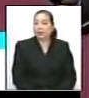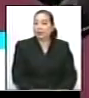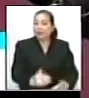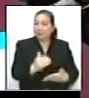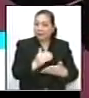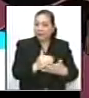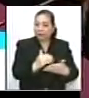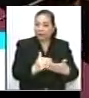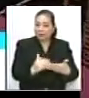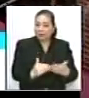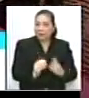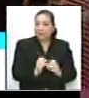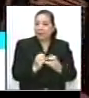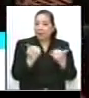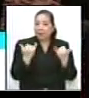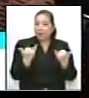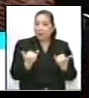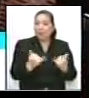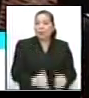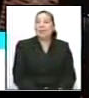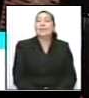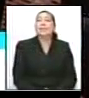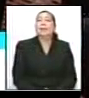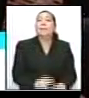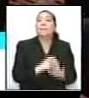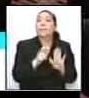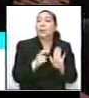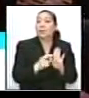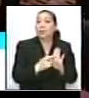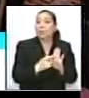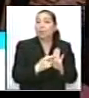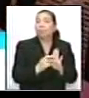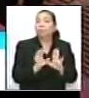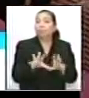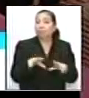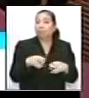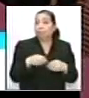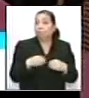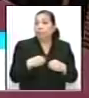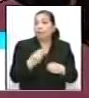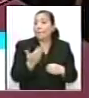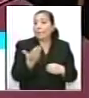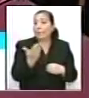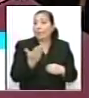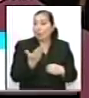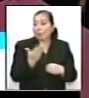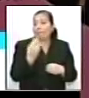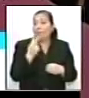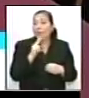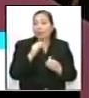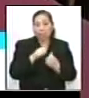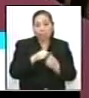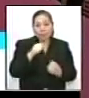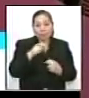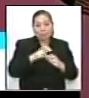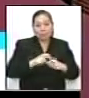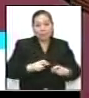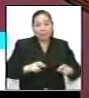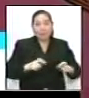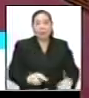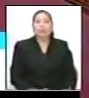agenda del día de hoy figura el proyecto de admisión, en primer lugar, pedido de levantamiento de inmunidad